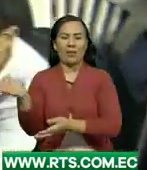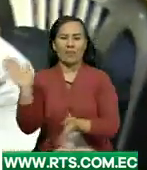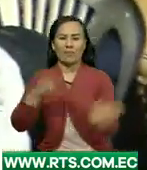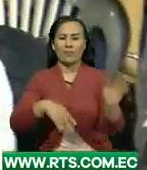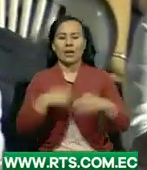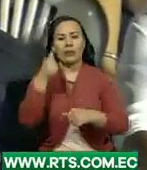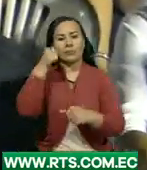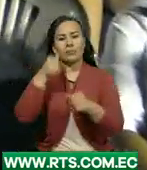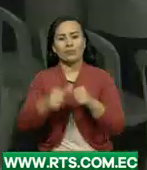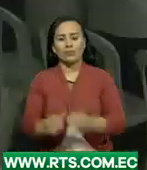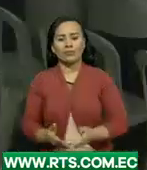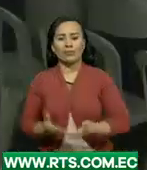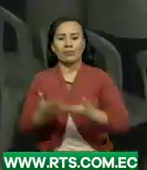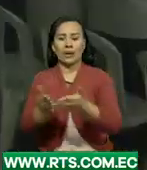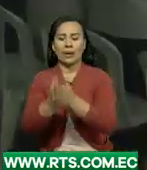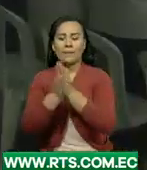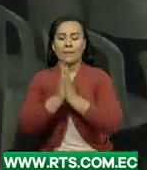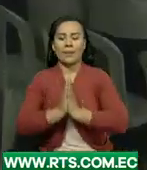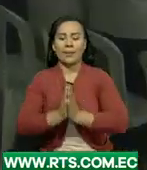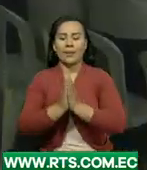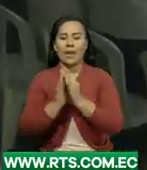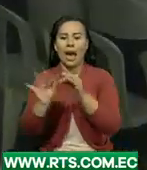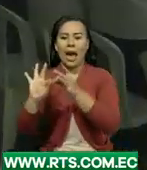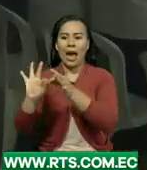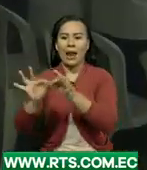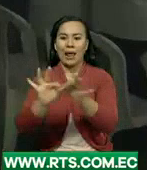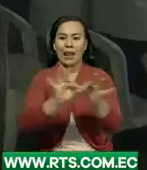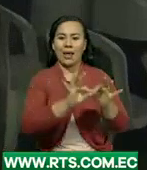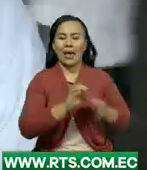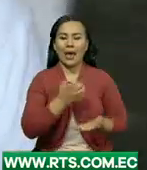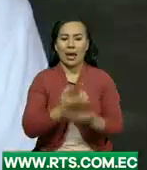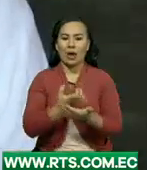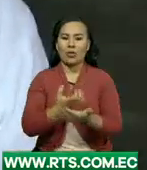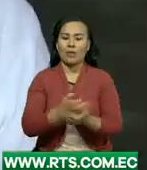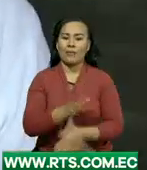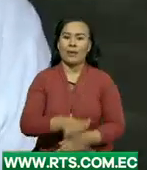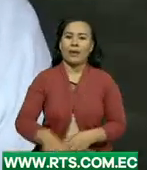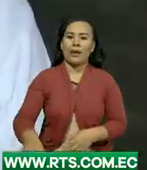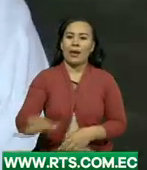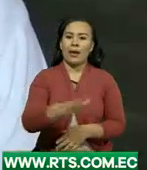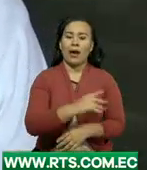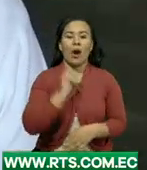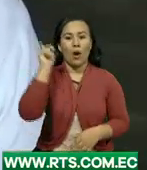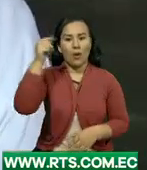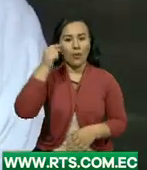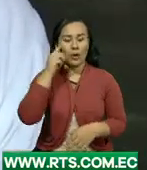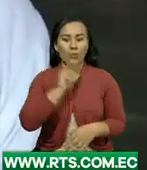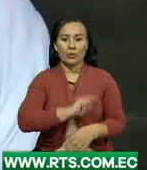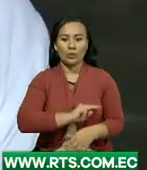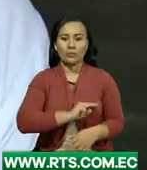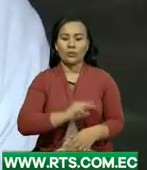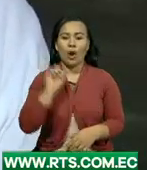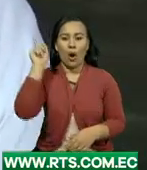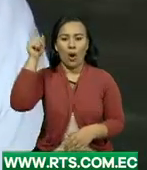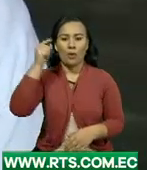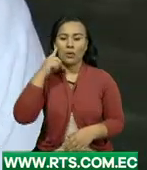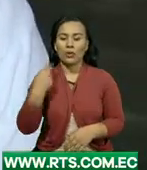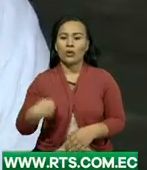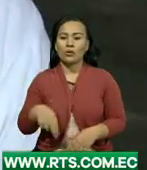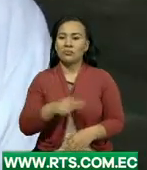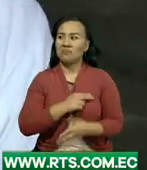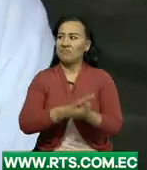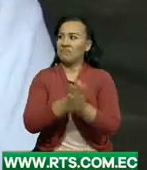acto conmemorativo para pedir por la reactivación económica de la zona. El gobierno local y el gobierno nacional nos queda debiendo mucho.